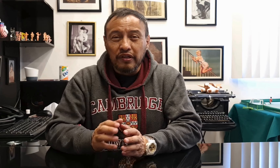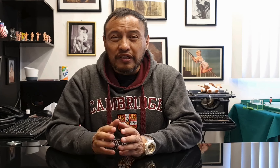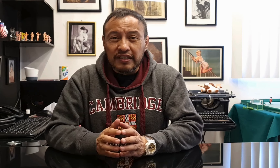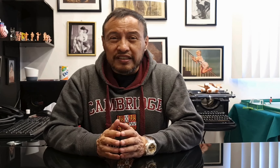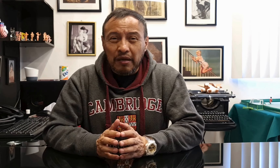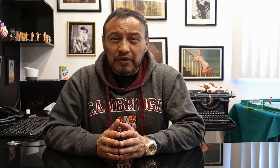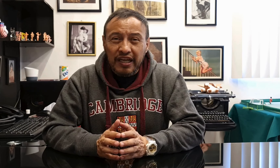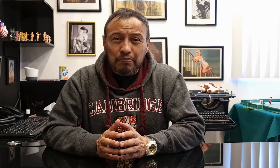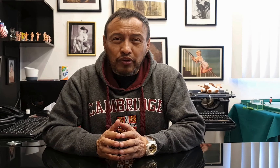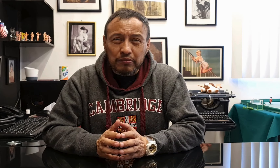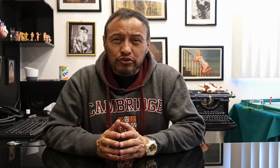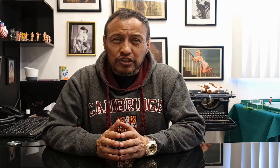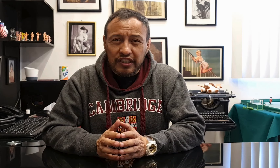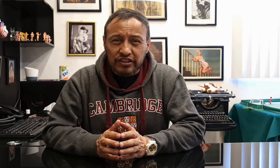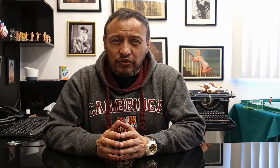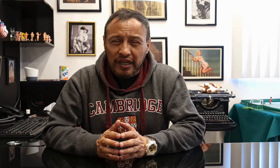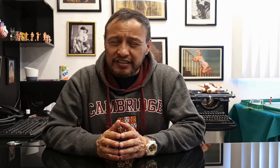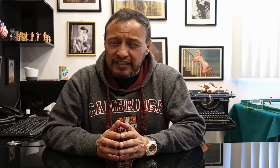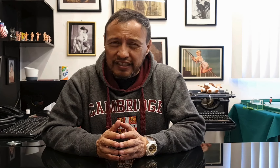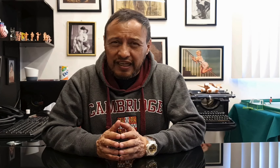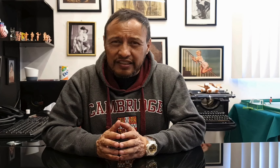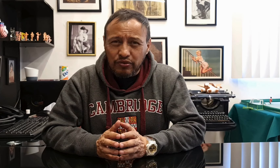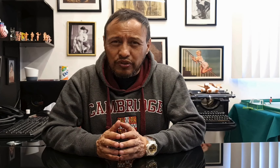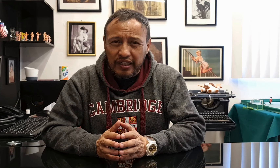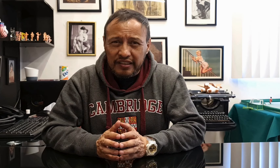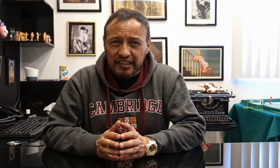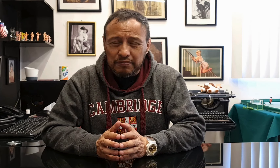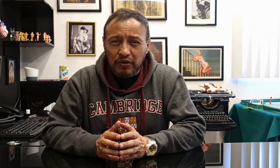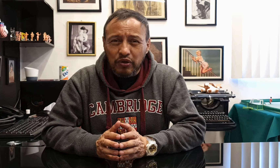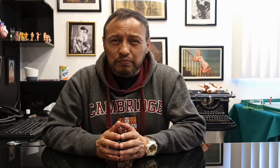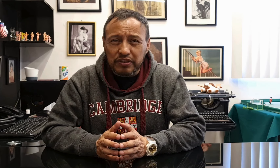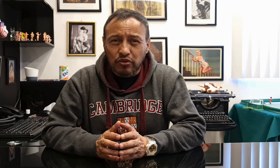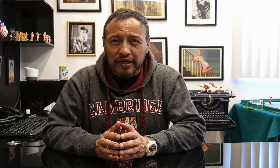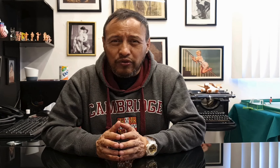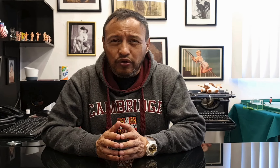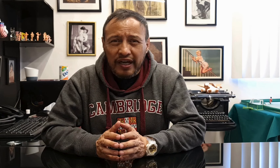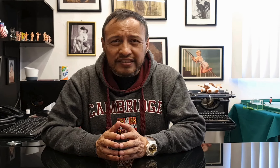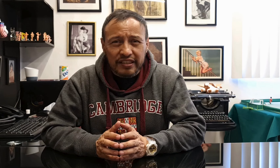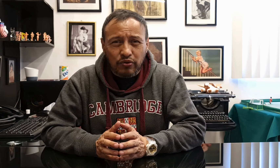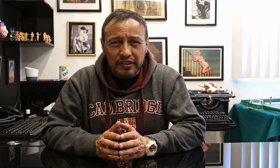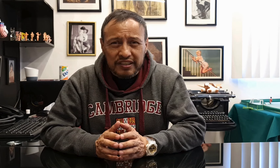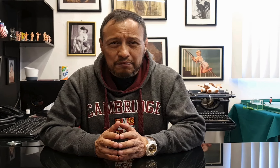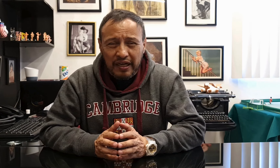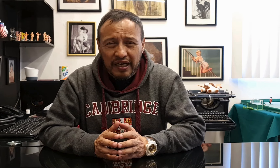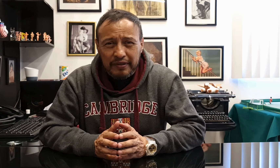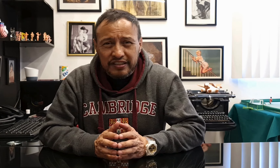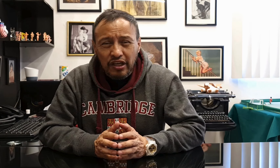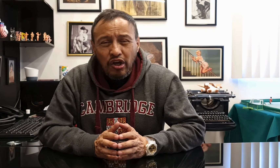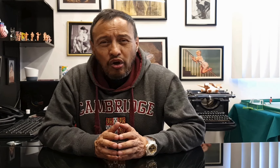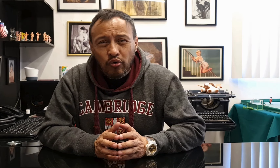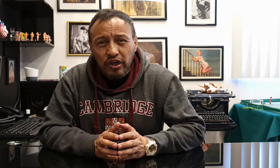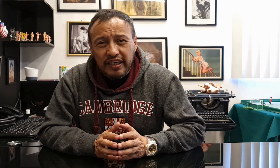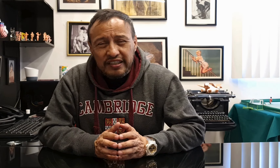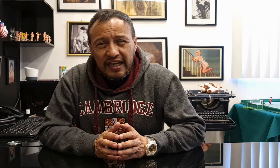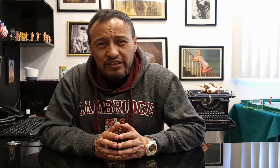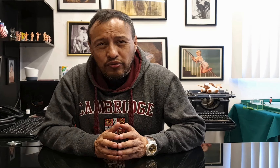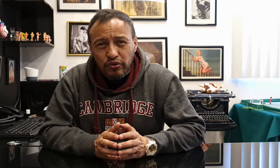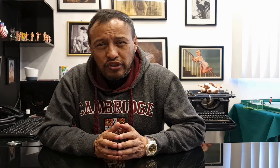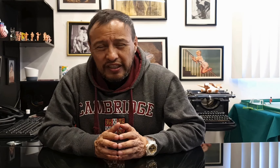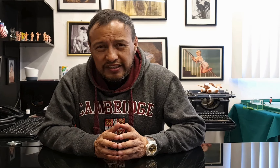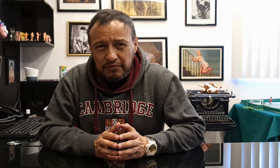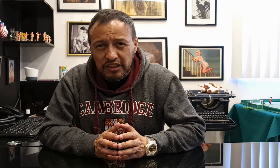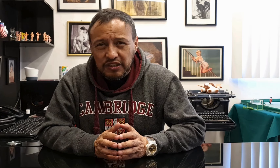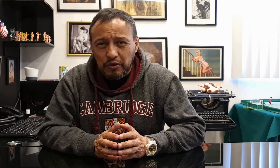Segundo, también la podemos diseccionar señalando que Andrés Manuel López Obrador hace con esas palabras un